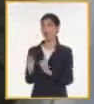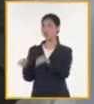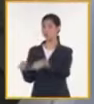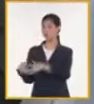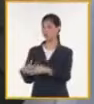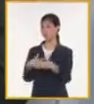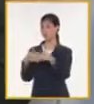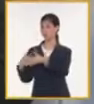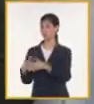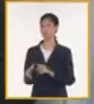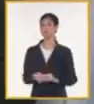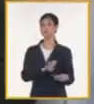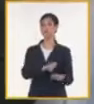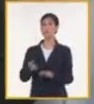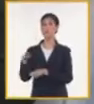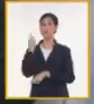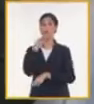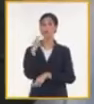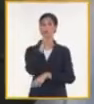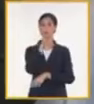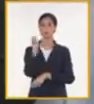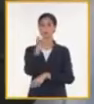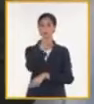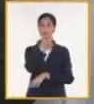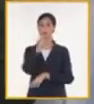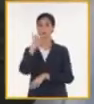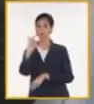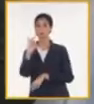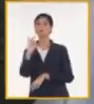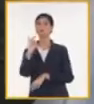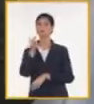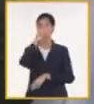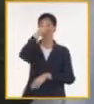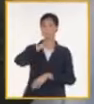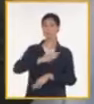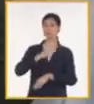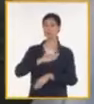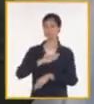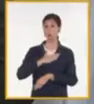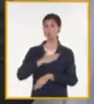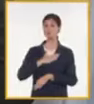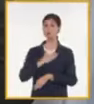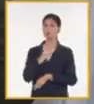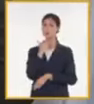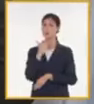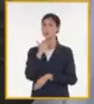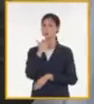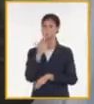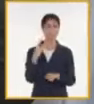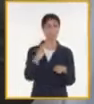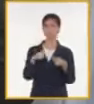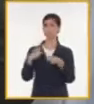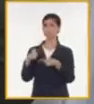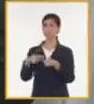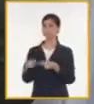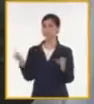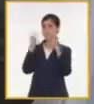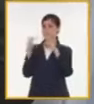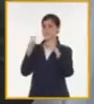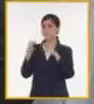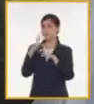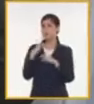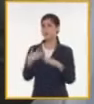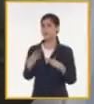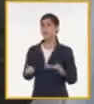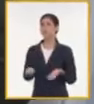2017 las autoridades cubanas investigaron varios hechos terroristas y act y actos vandálicos contra diferentes